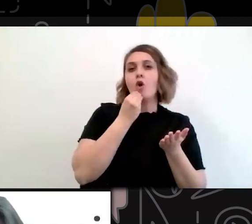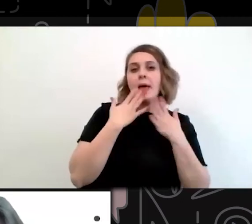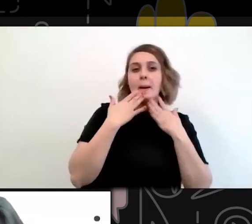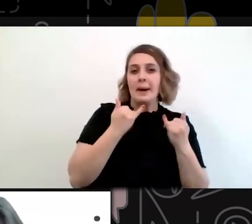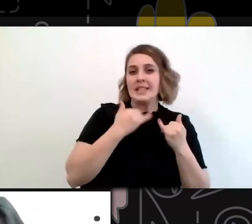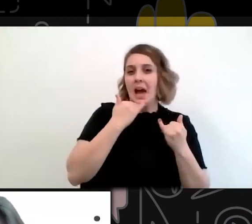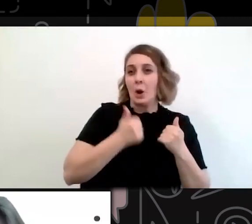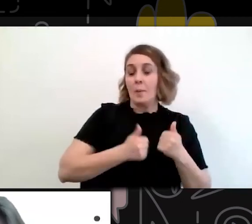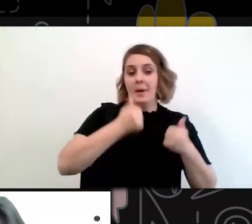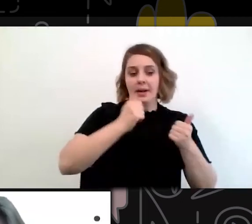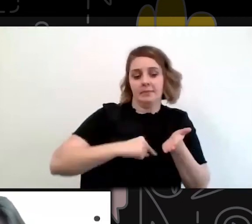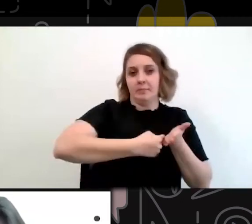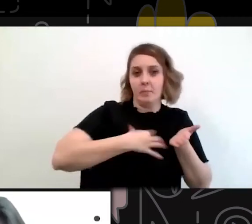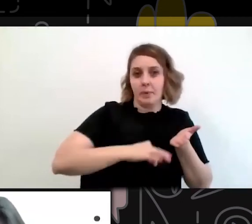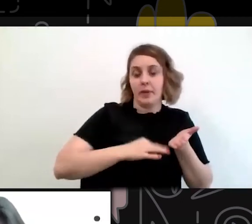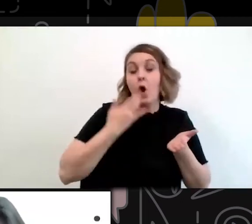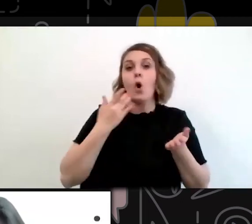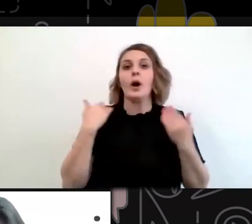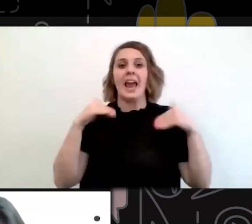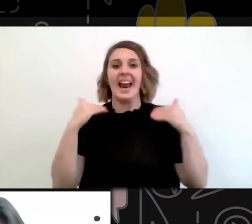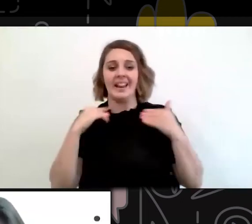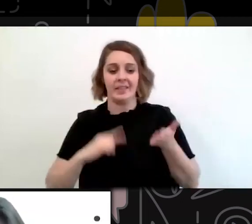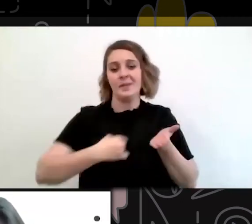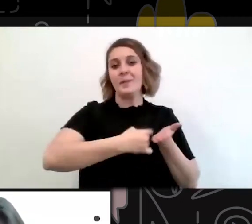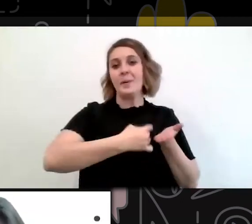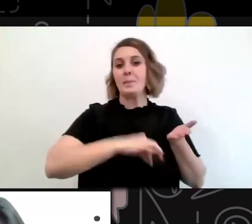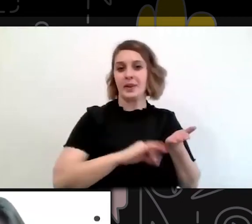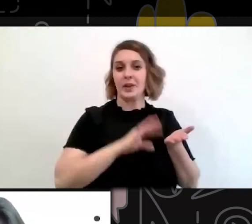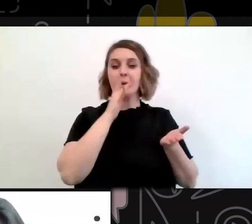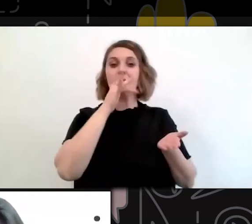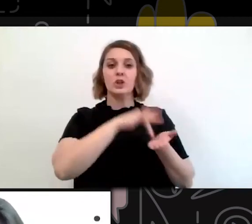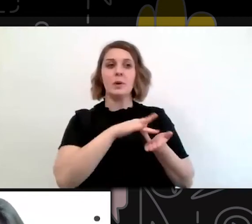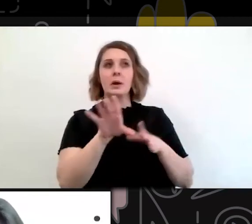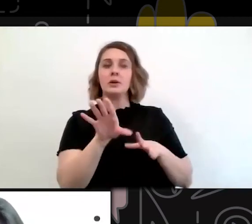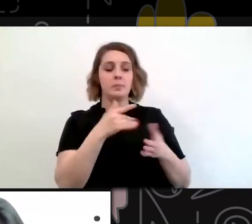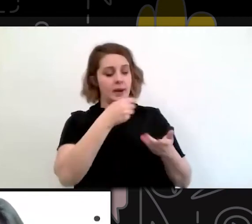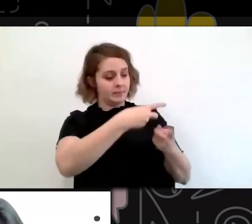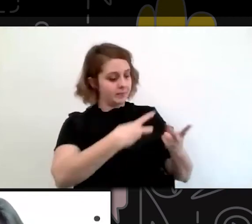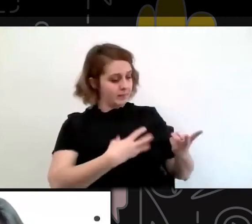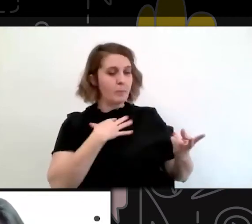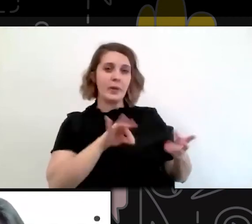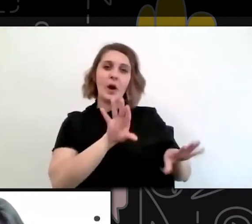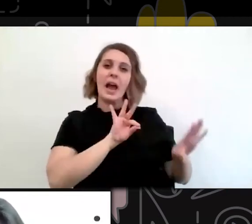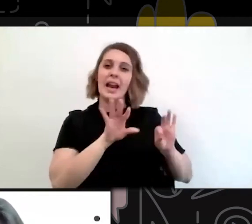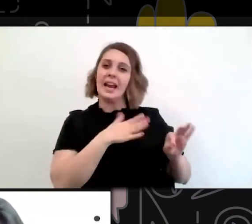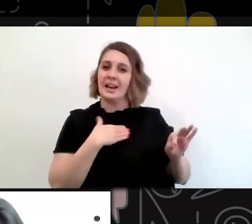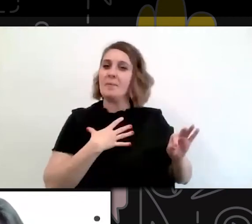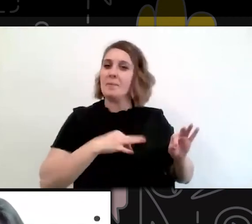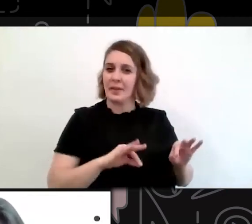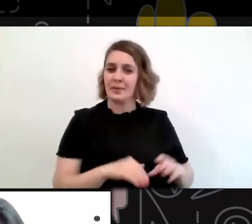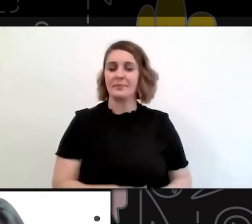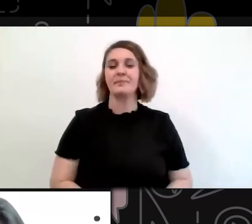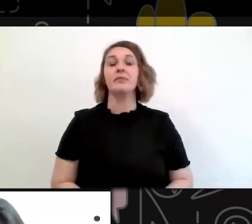también que vas a hacer ejercicio, ¿no? Porque eso también te plantea la toma de decisiones. Creo que también un avance importante, o para mí